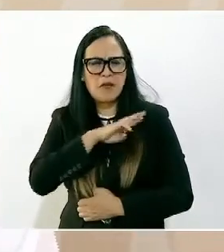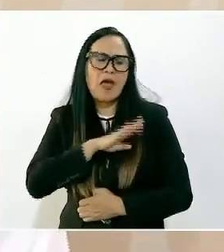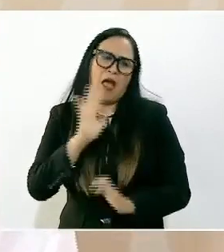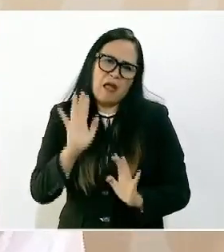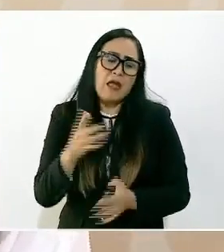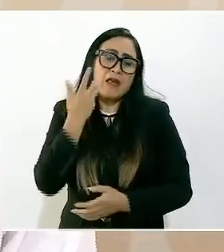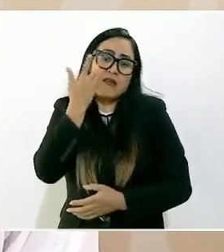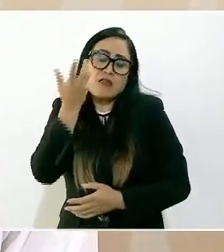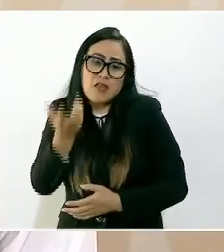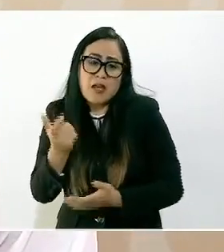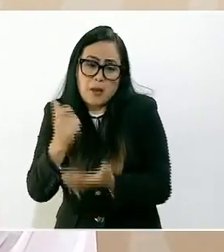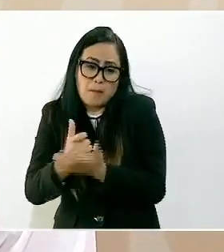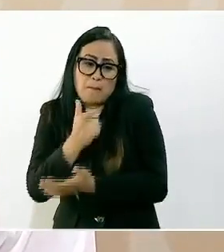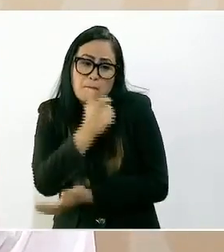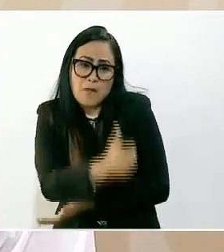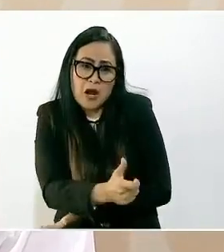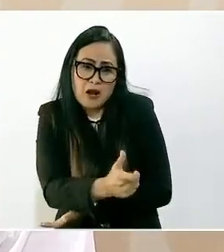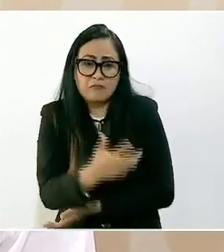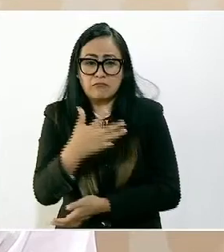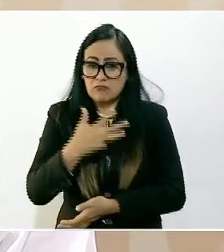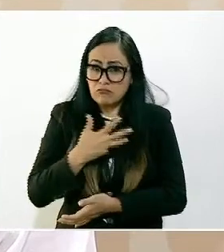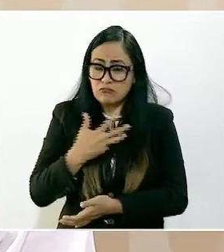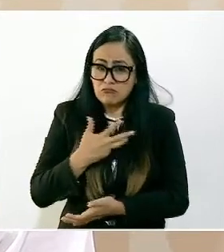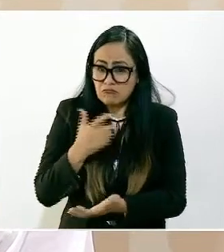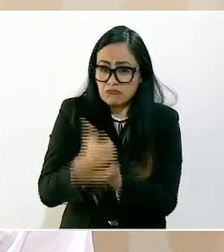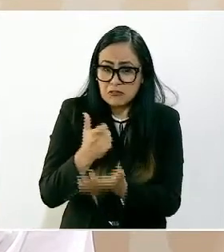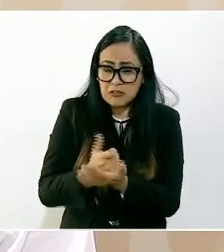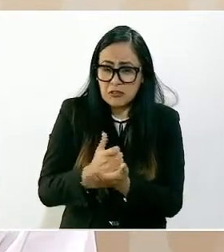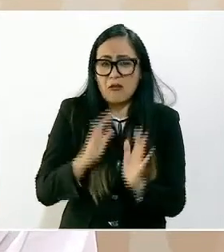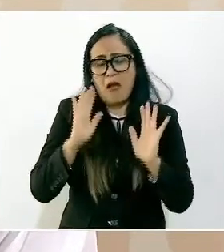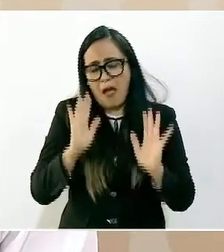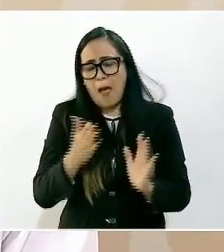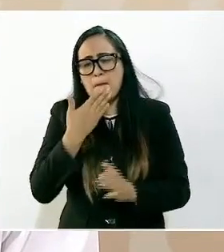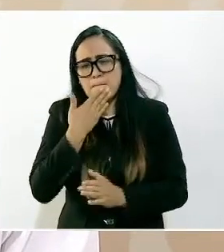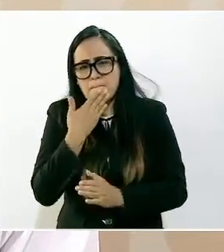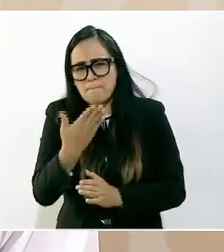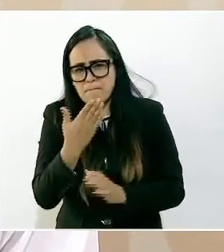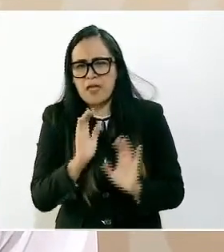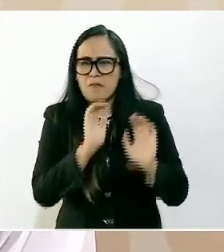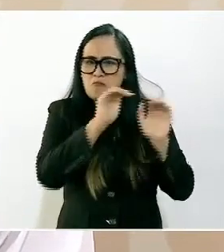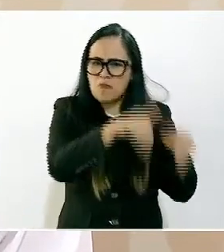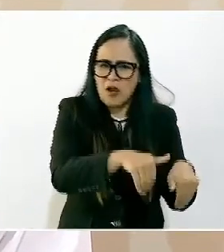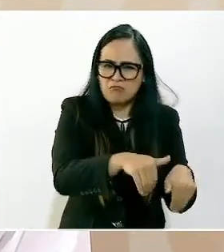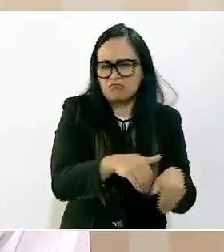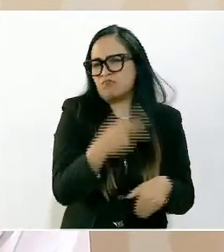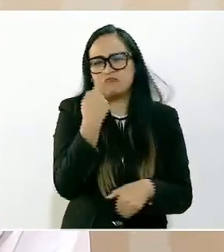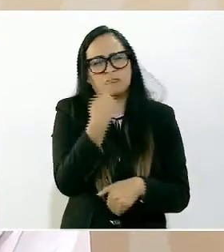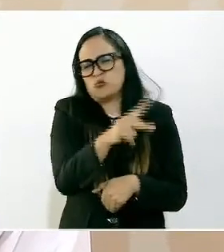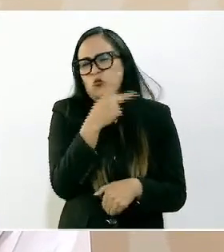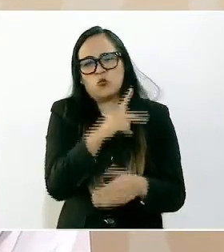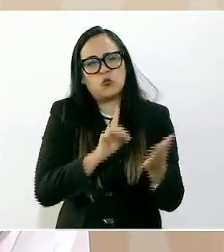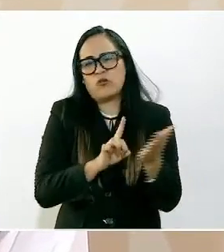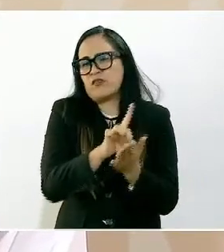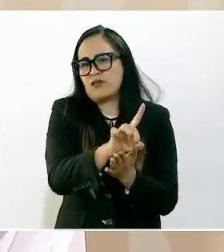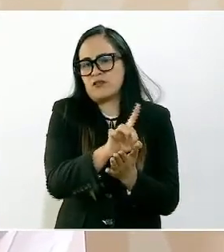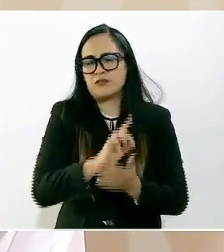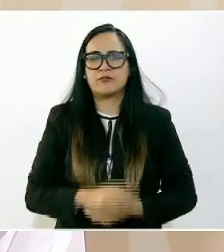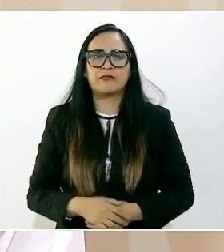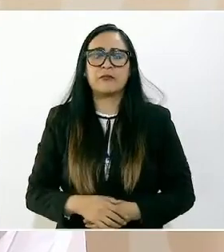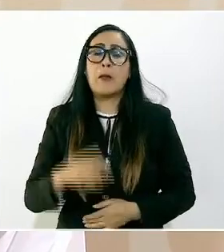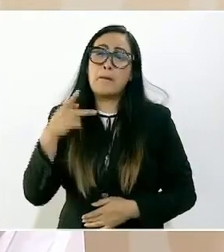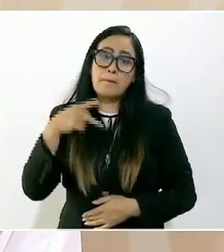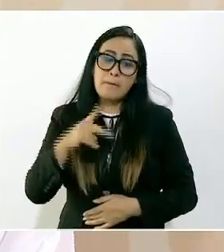pagar una colegiatura en una escuela privada, está en su derecho, pero